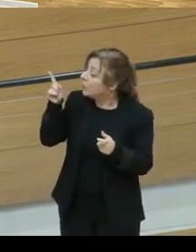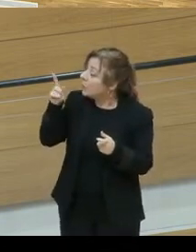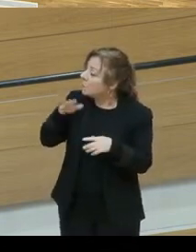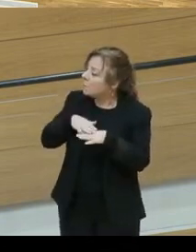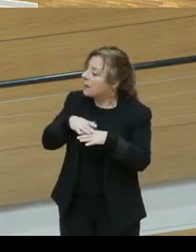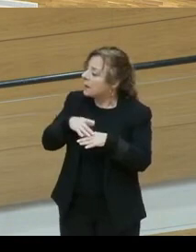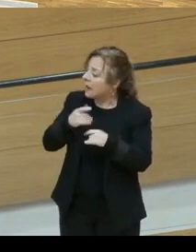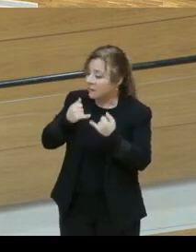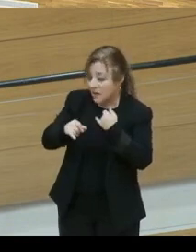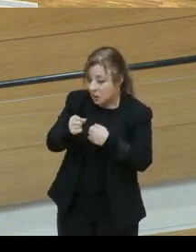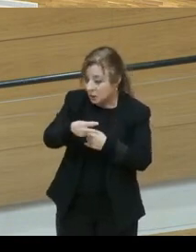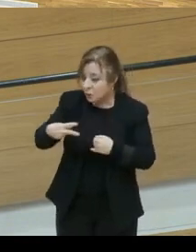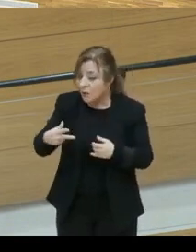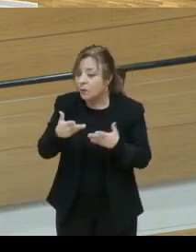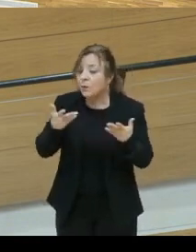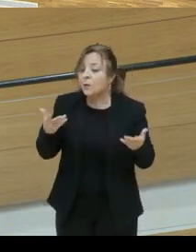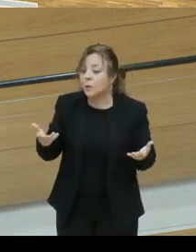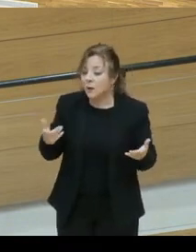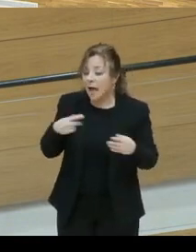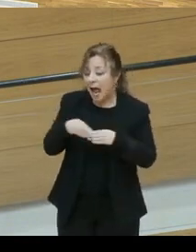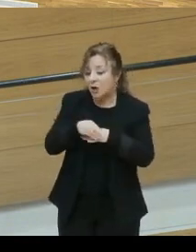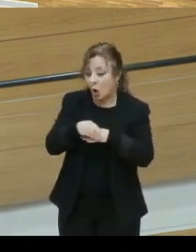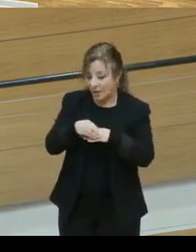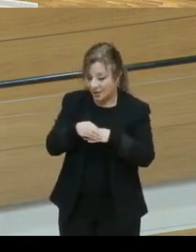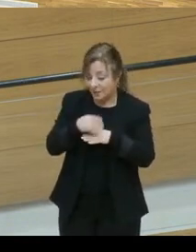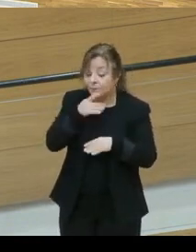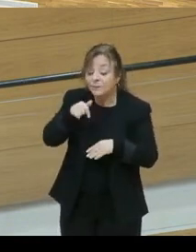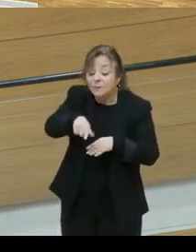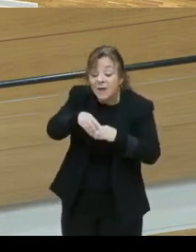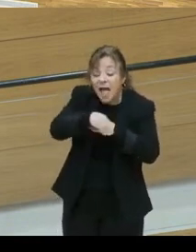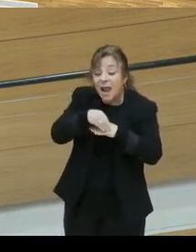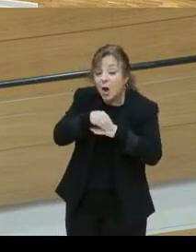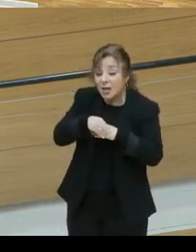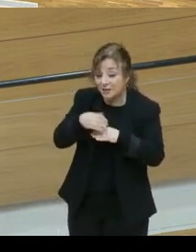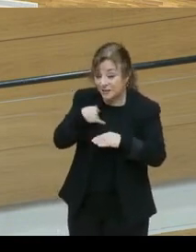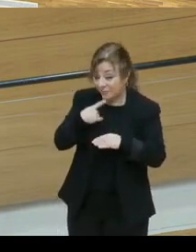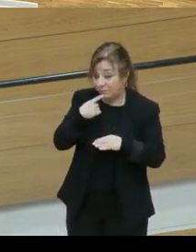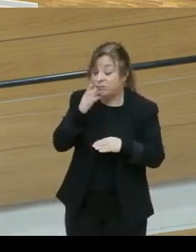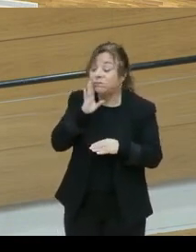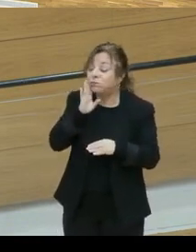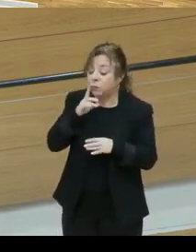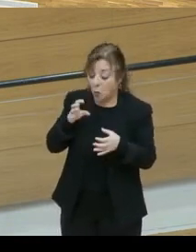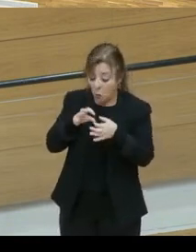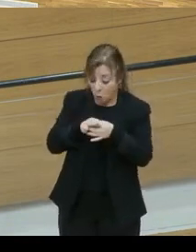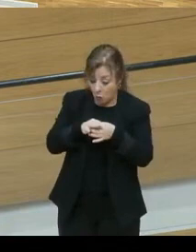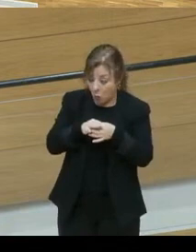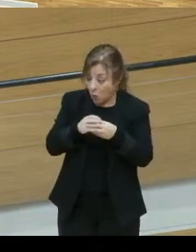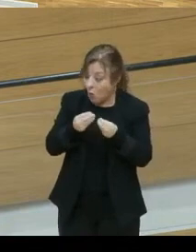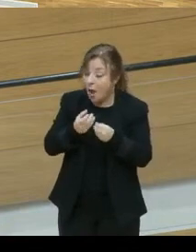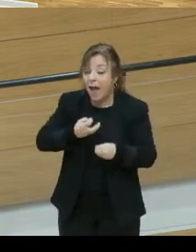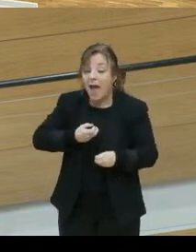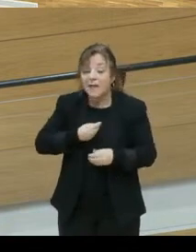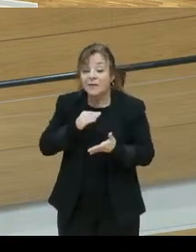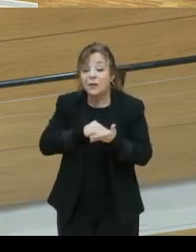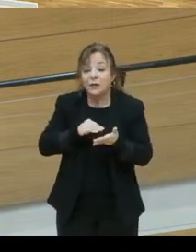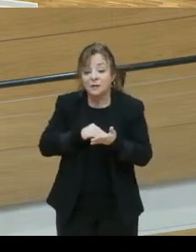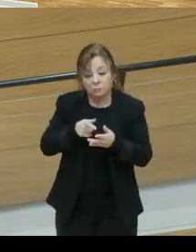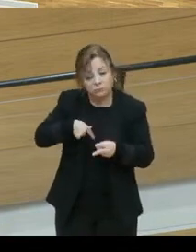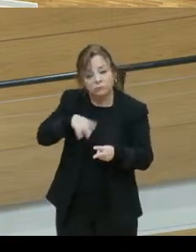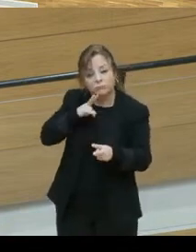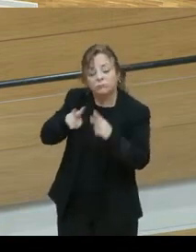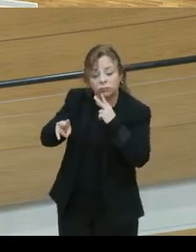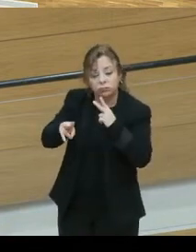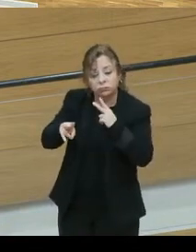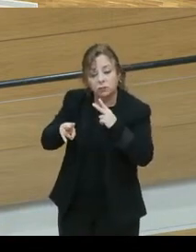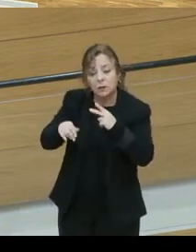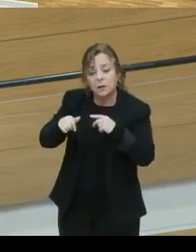para dar lugar a alcoholes. Estos alcoholes, como ya he dicho antes, se unen con ácidos grasos y reaccionan en una